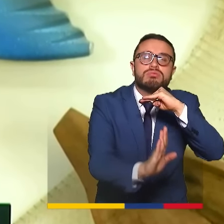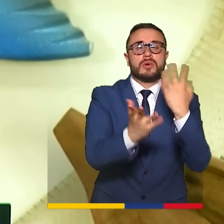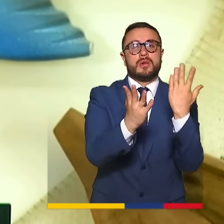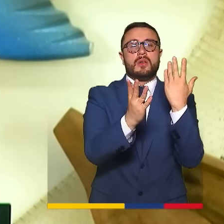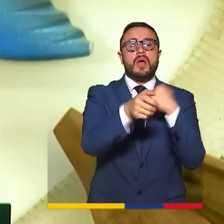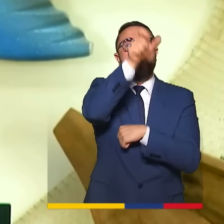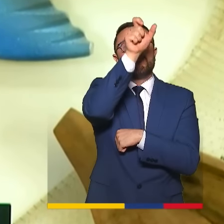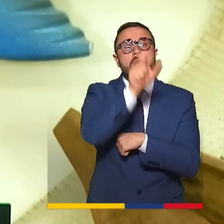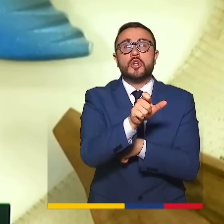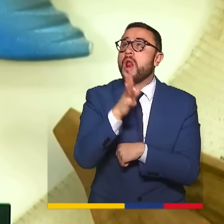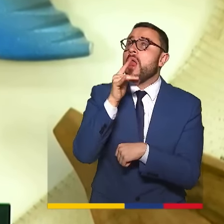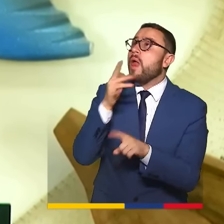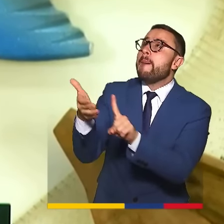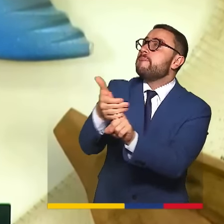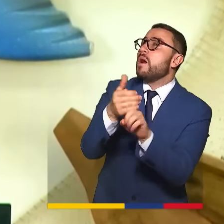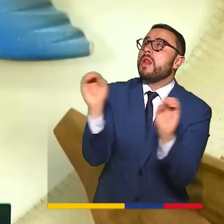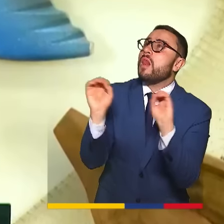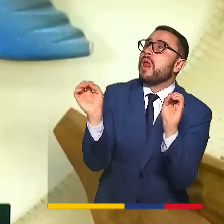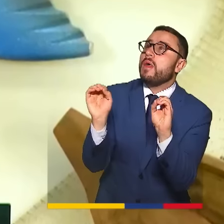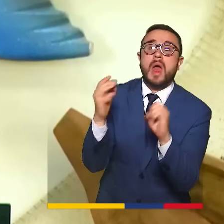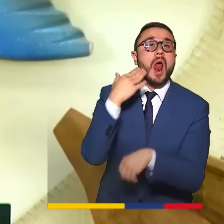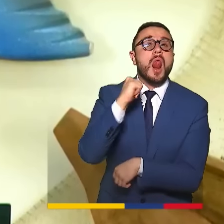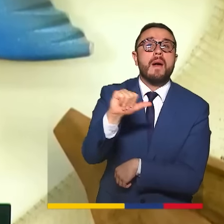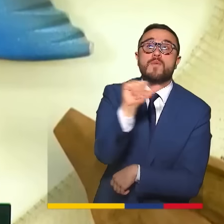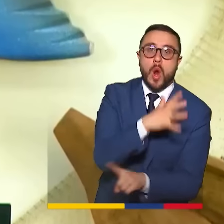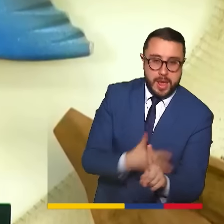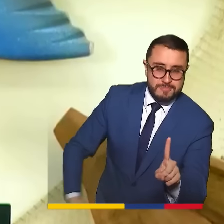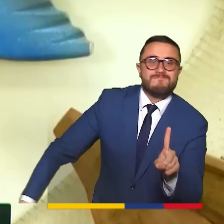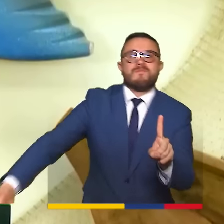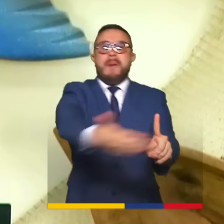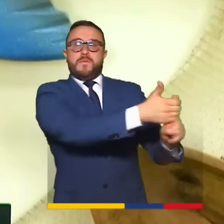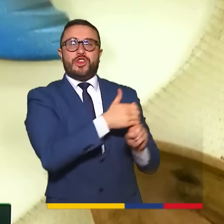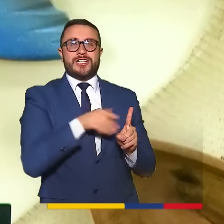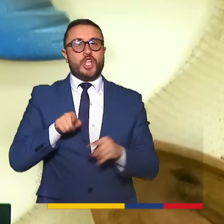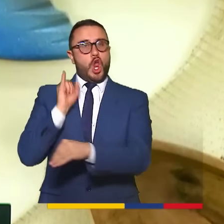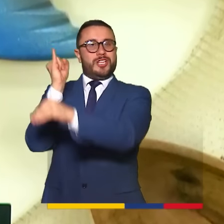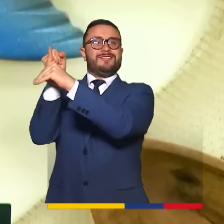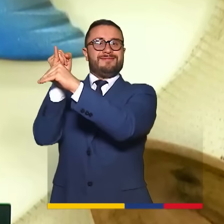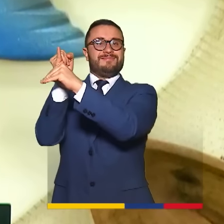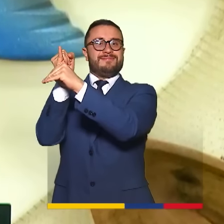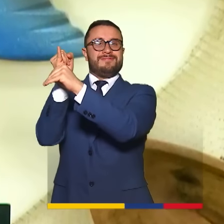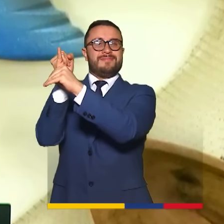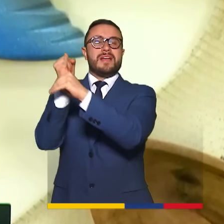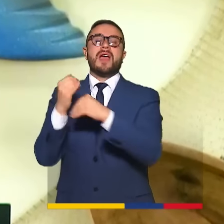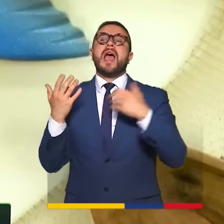la voz desprotegida, a la mujer. Y por eso he querido